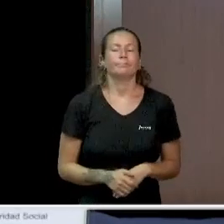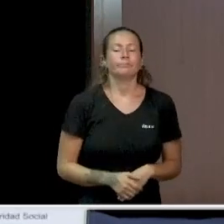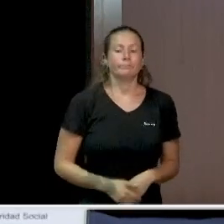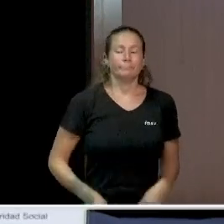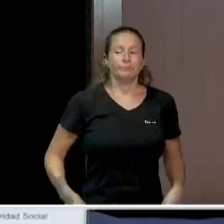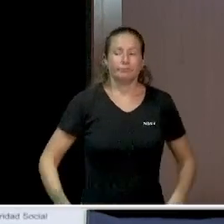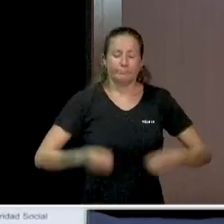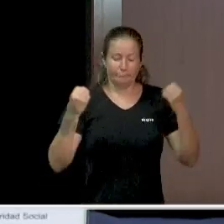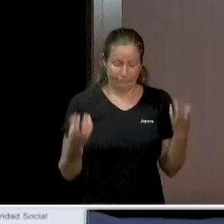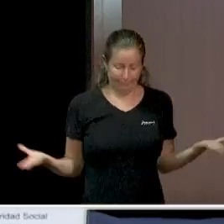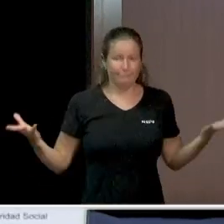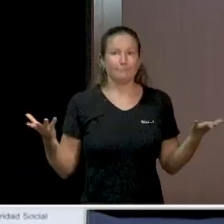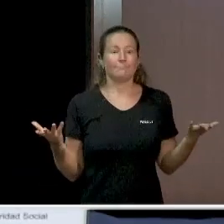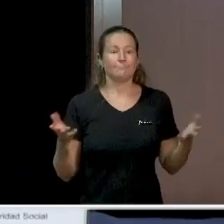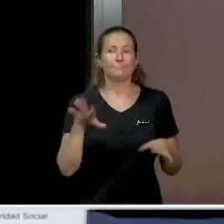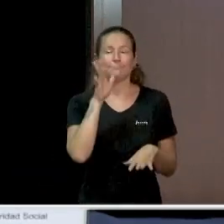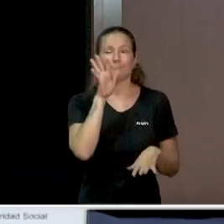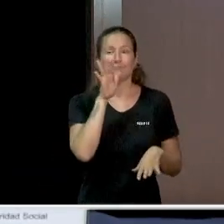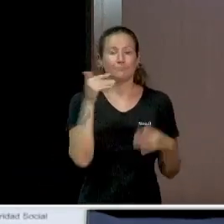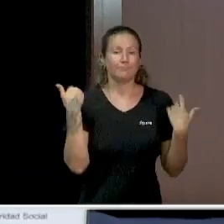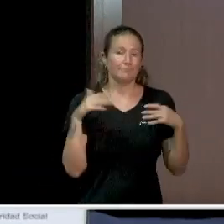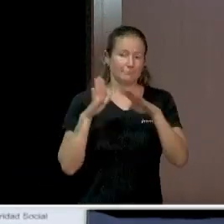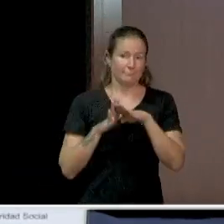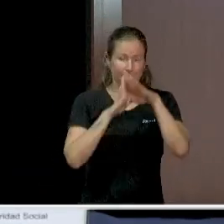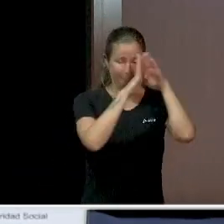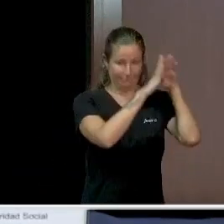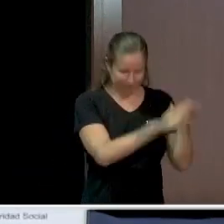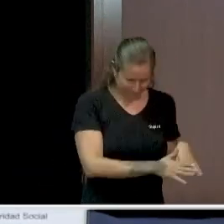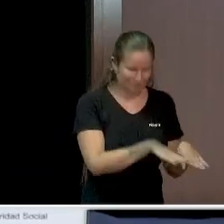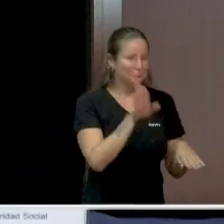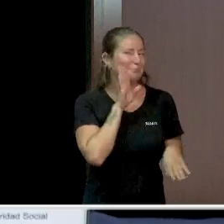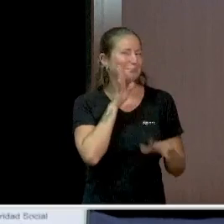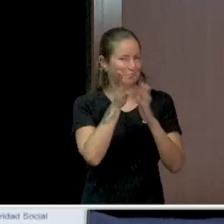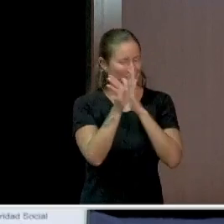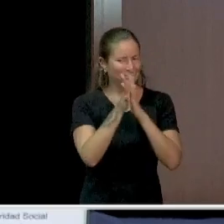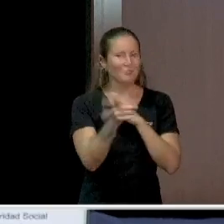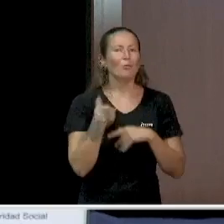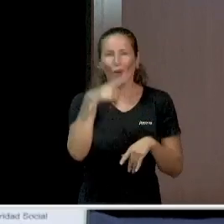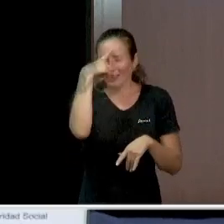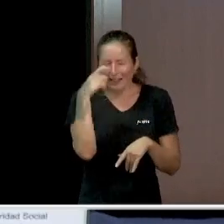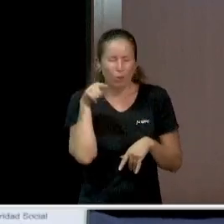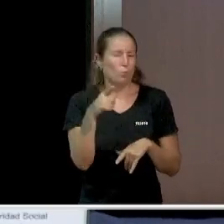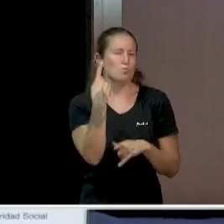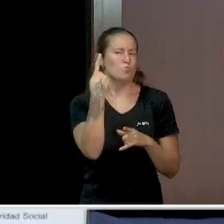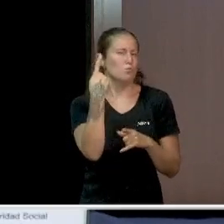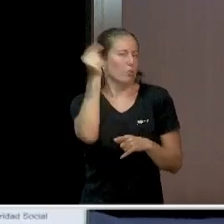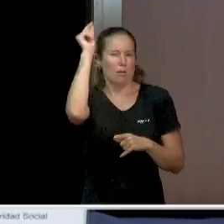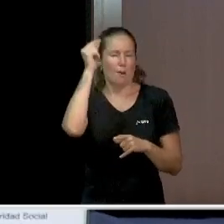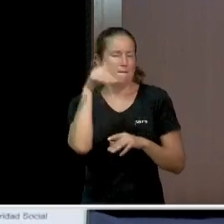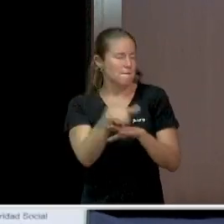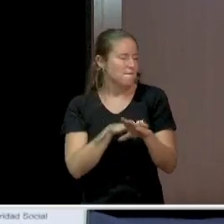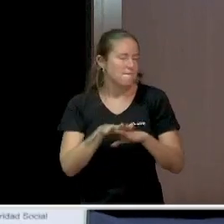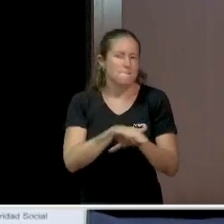Bien, y ahora vamos a uno de los elementos, como les decía, que para mí es esencial a la hora de